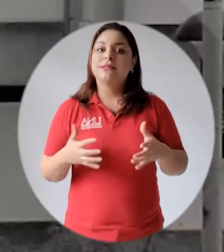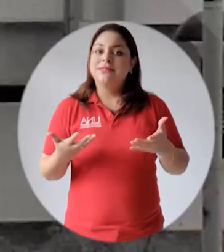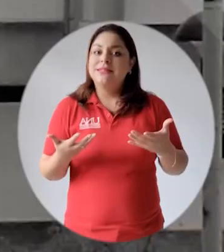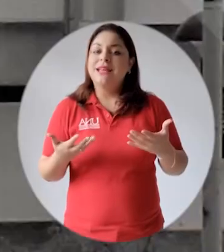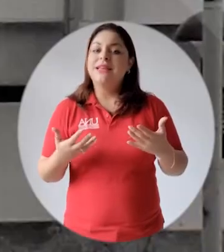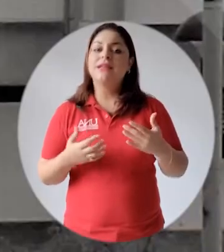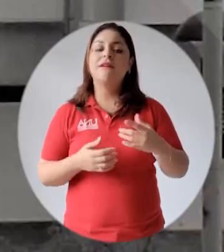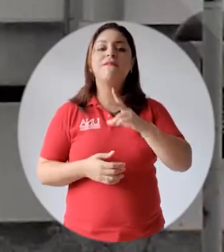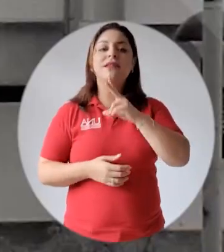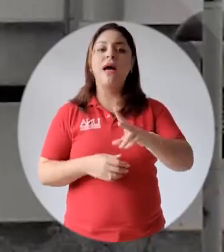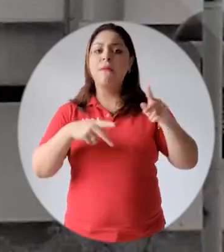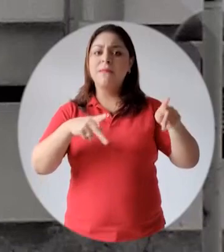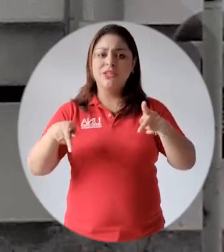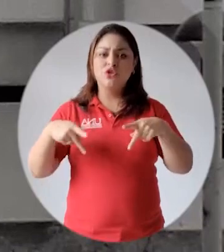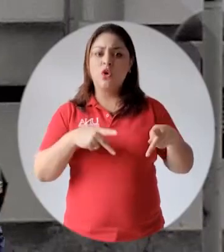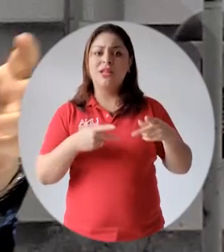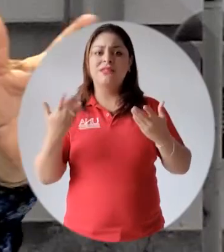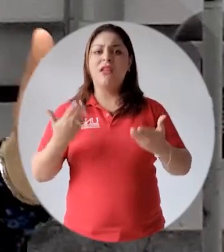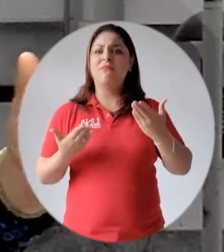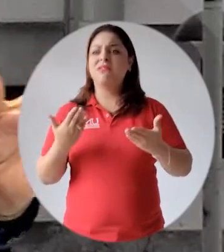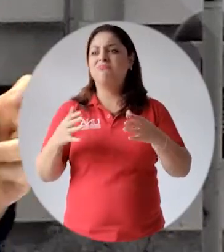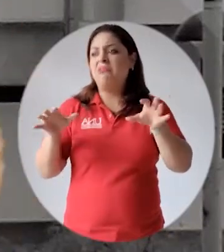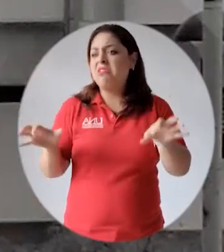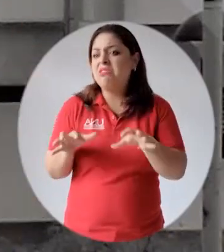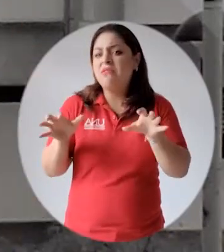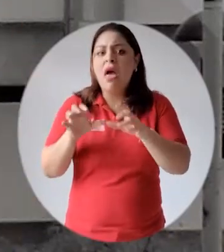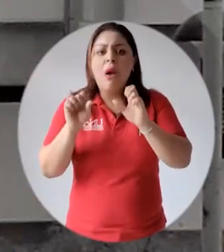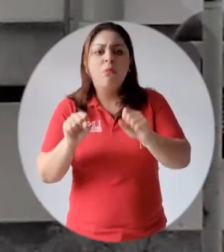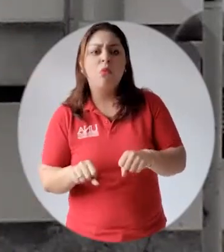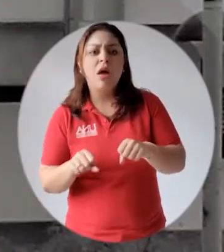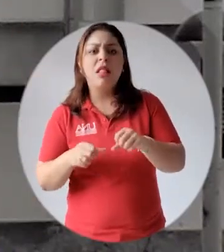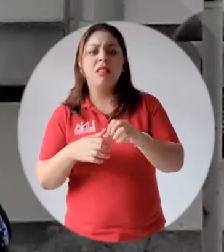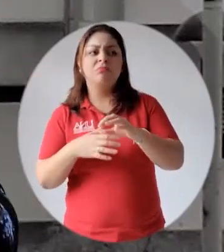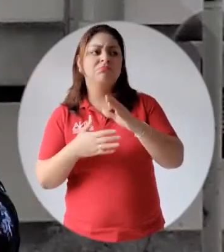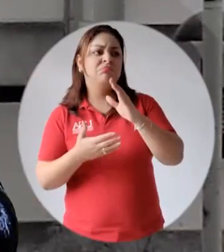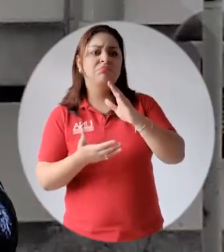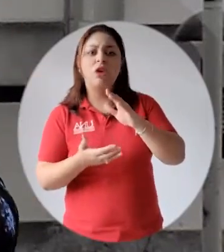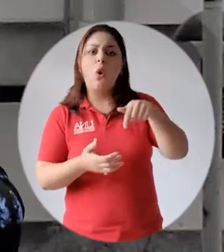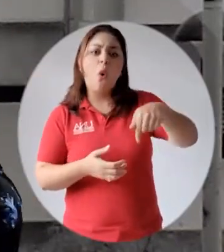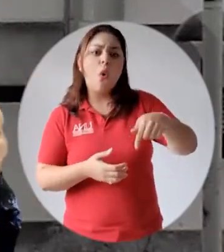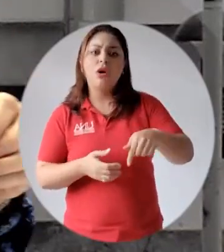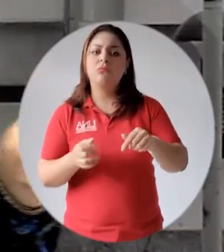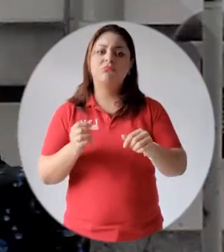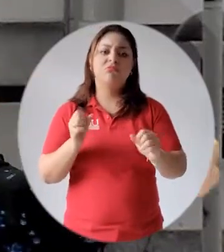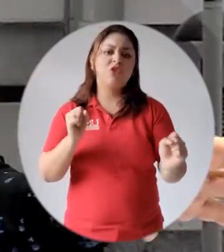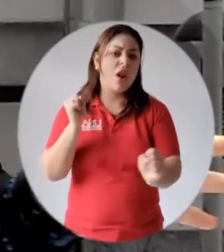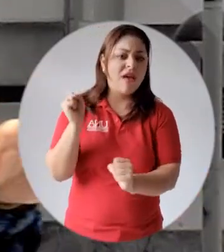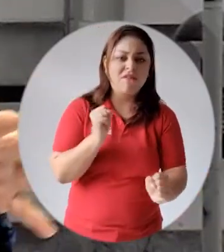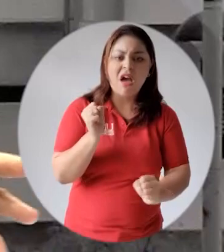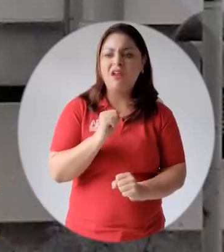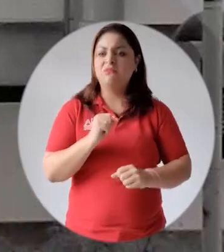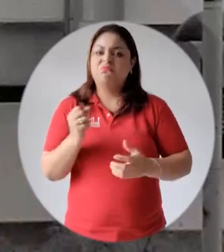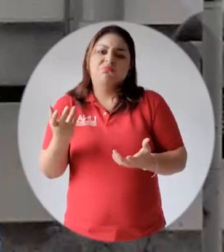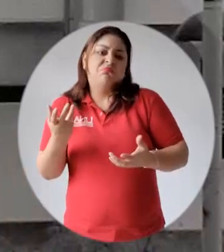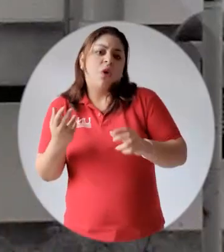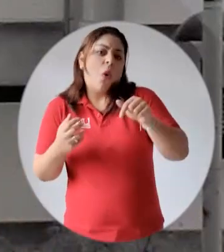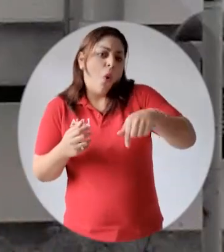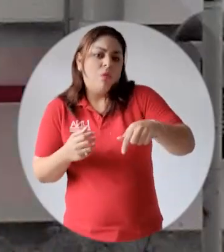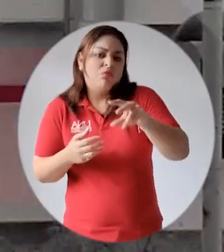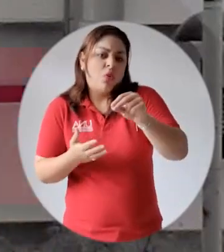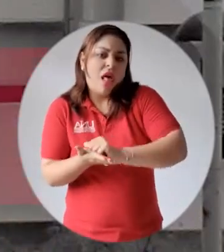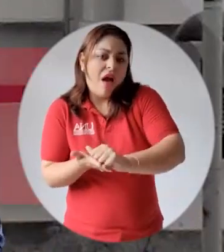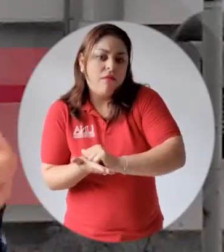Sí, y aquí enfatizamos en esta segregación por edades, por eso le mencionaba, que también es una mejora con respecto a la encuesta